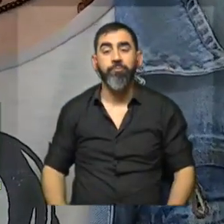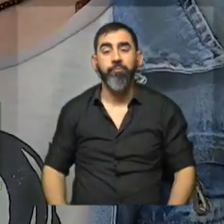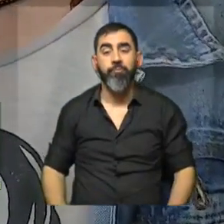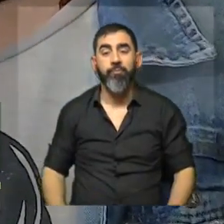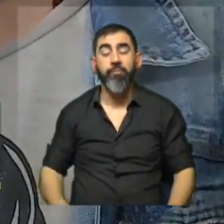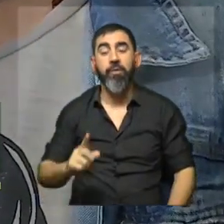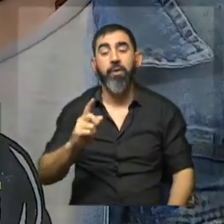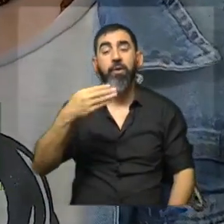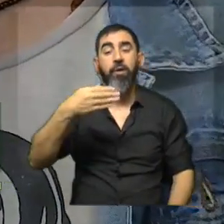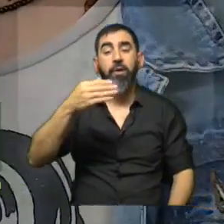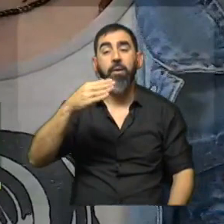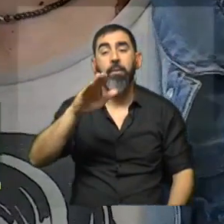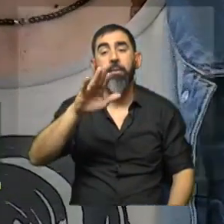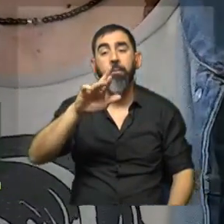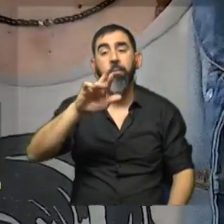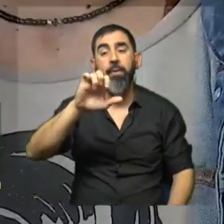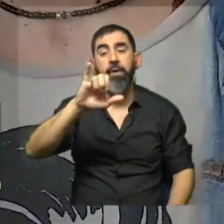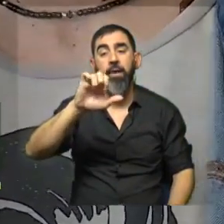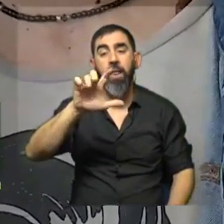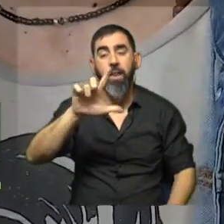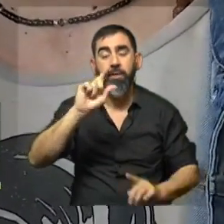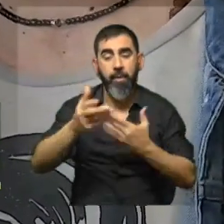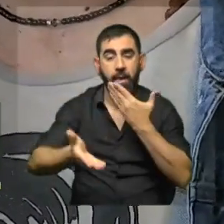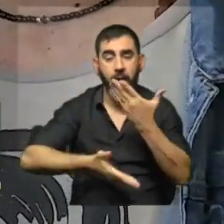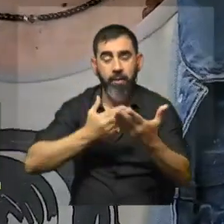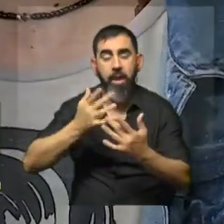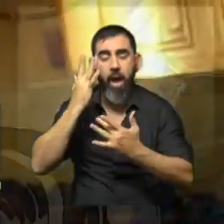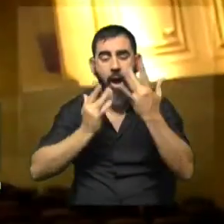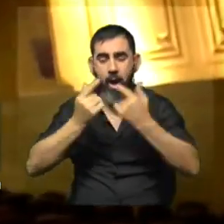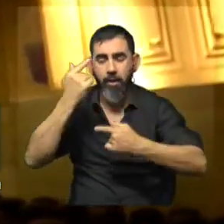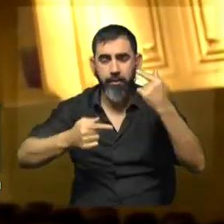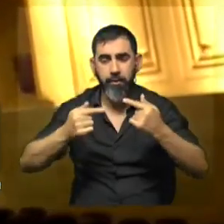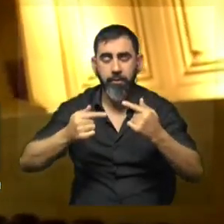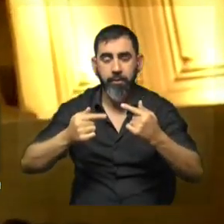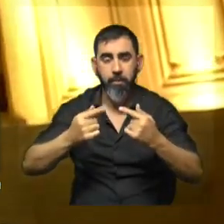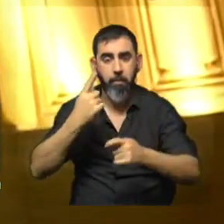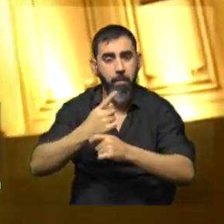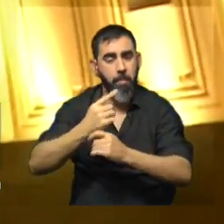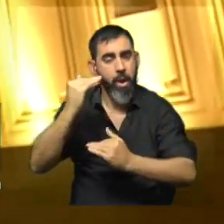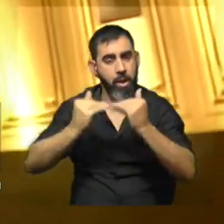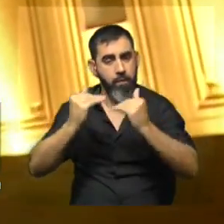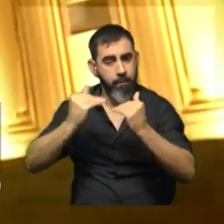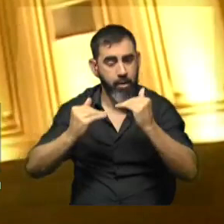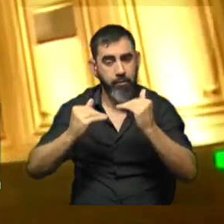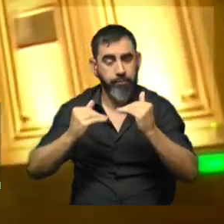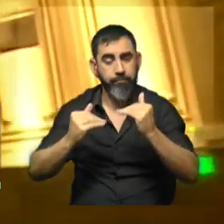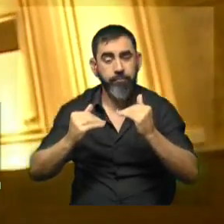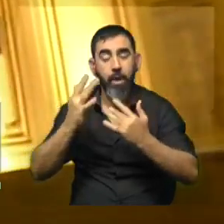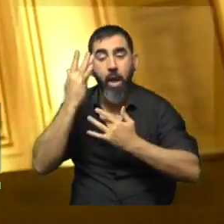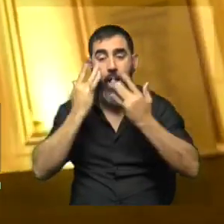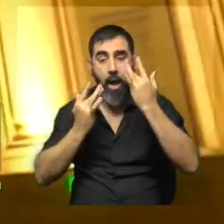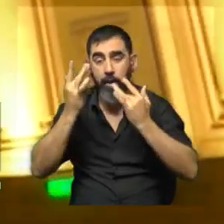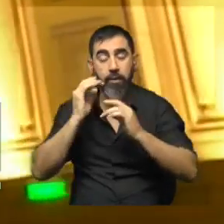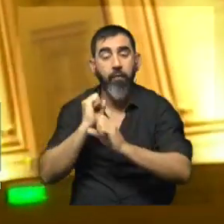estar cantando una de las canciones y muchos otros artistas más, todos de primera línea, ¿verdad? Artistas que